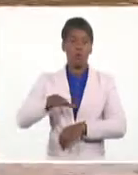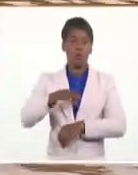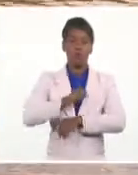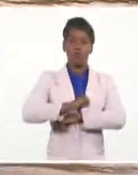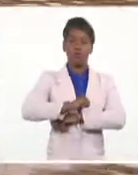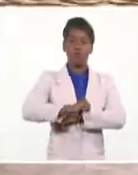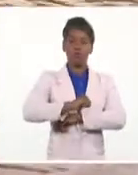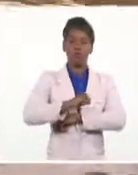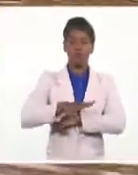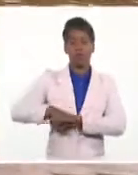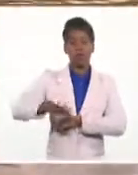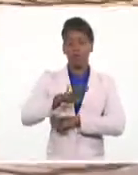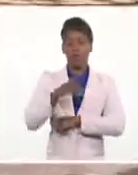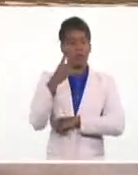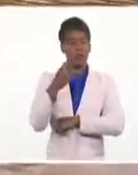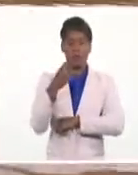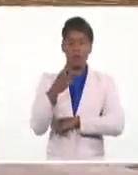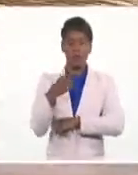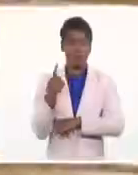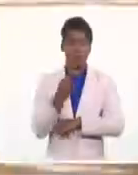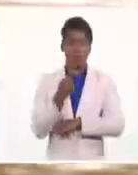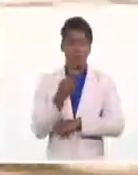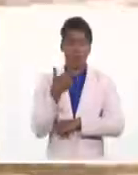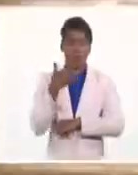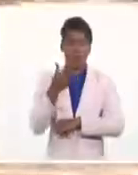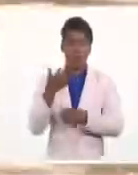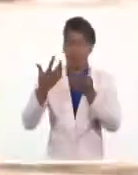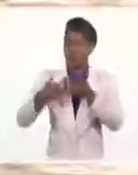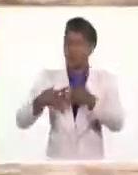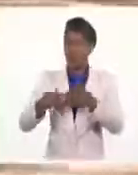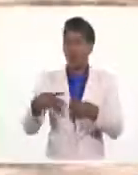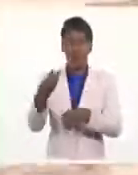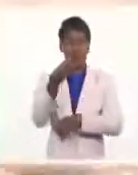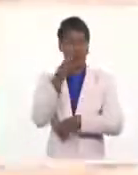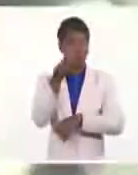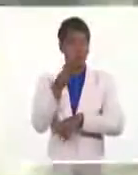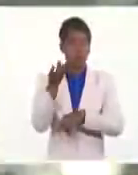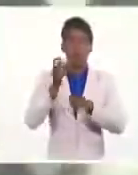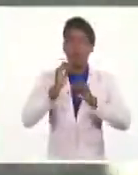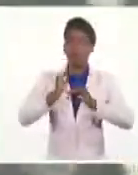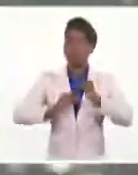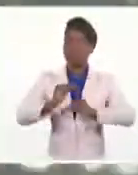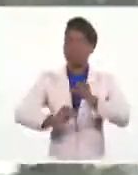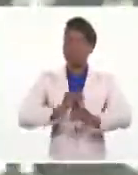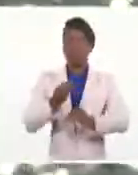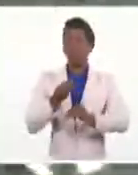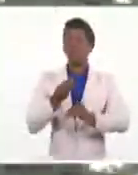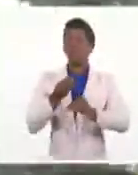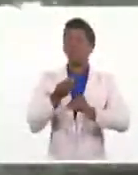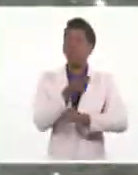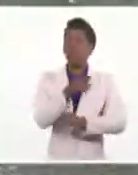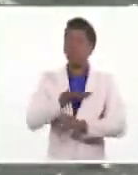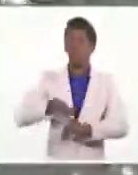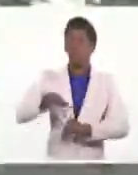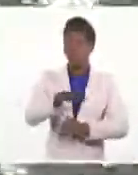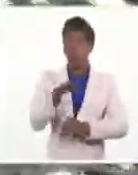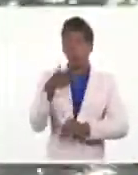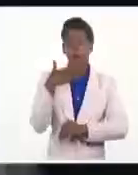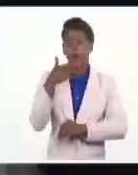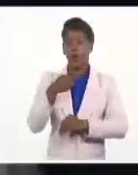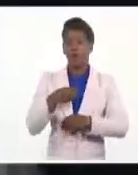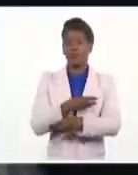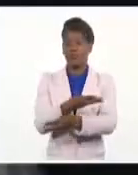a todas las actividades fundamentalmente de la economía, en la recuperación de las cuencas subterráneas, que son las principales abastecedoras de agua a la